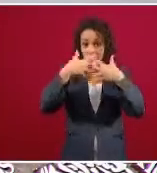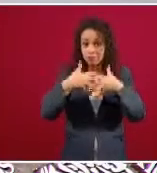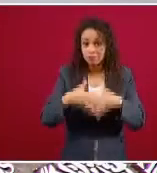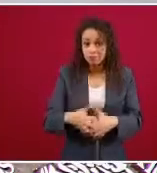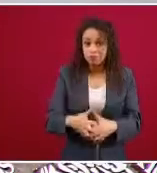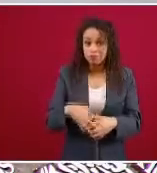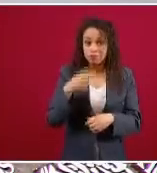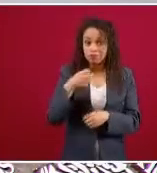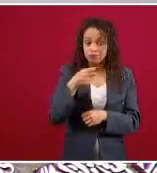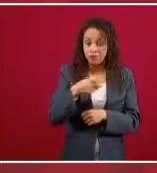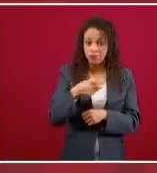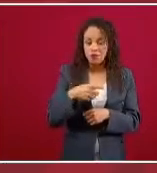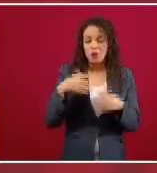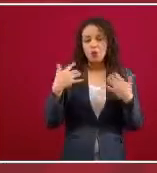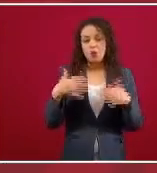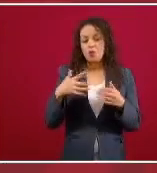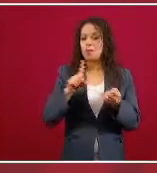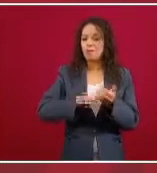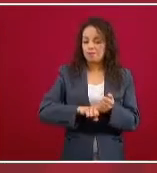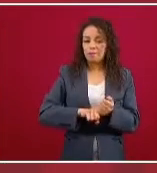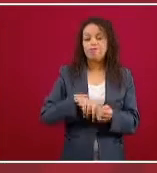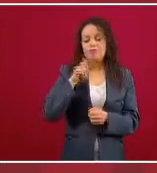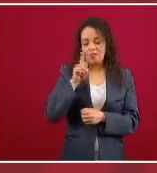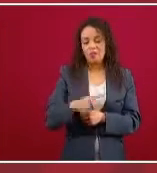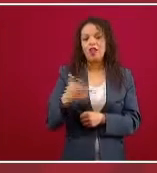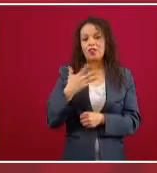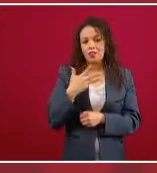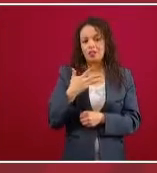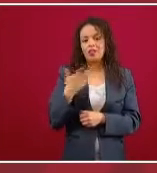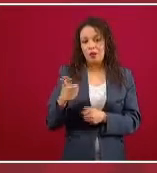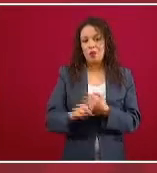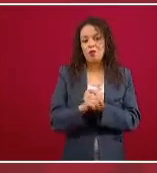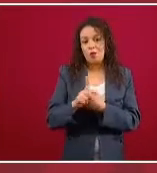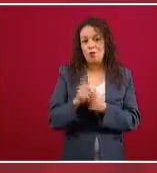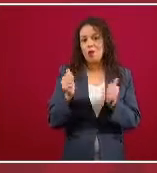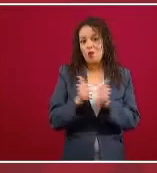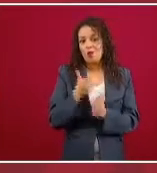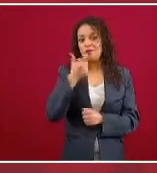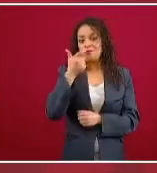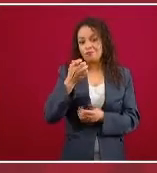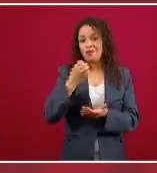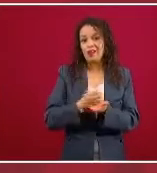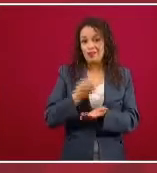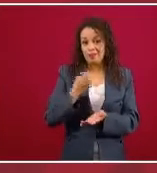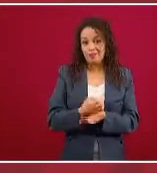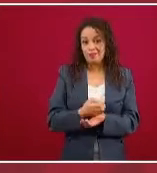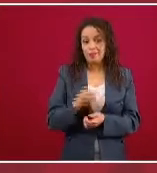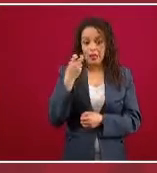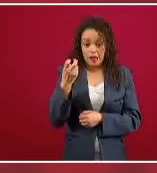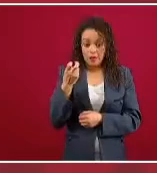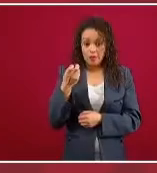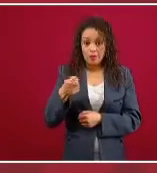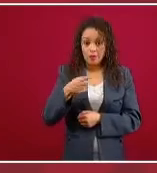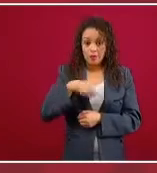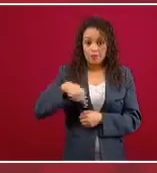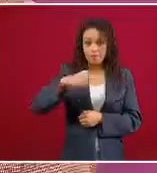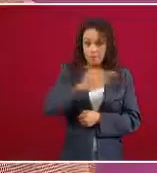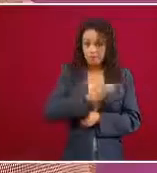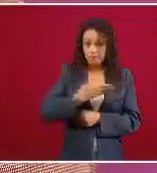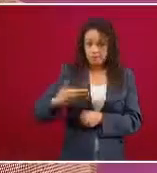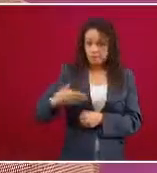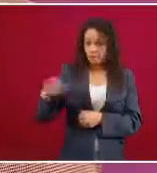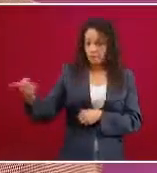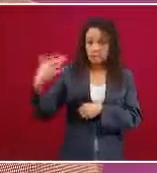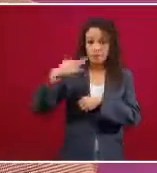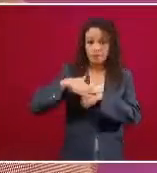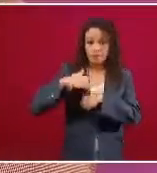traen una severa crisis económica. Nosotros somos productores y por instrucciones del presidente de la República, licenciado Andrés Manuel López